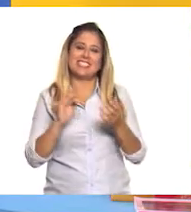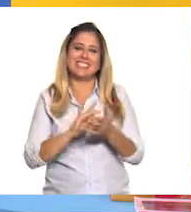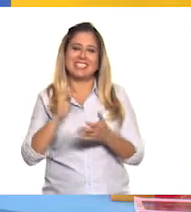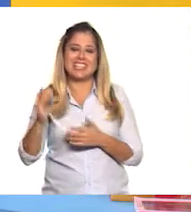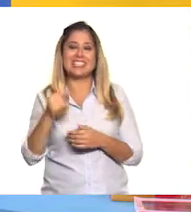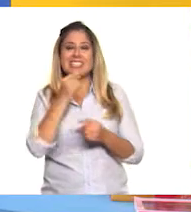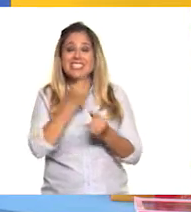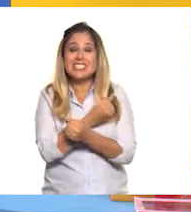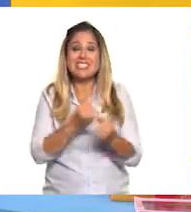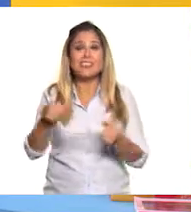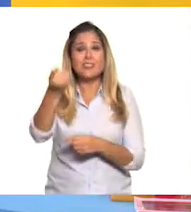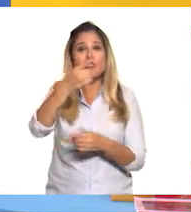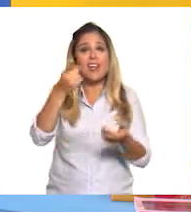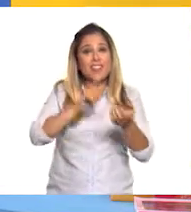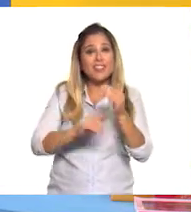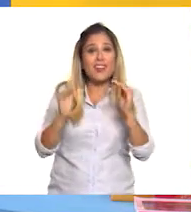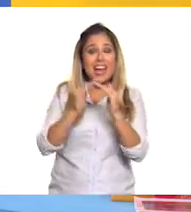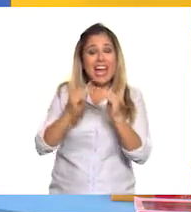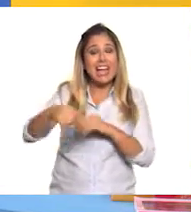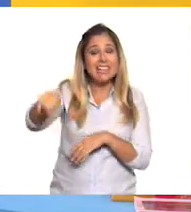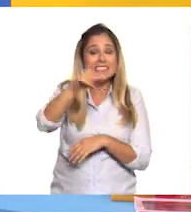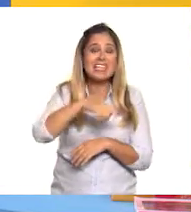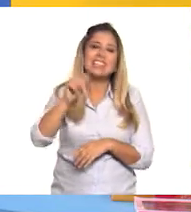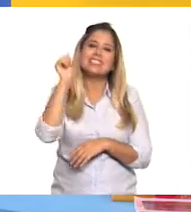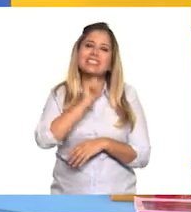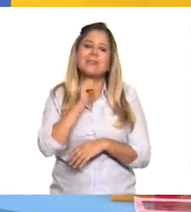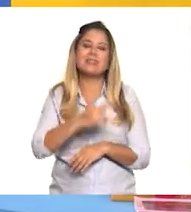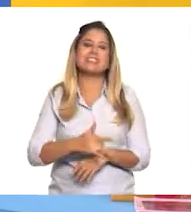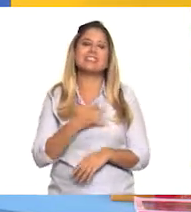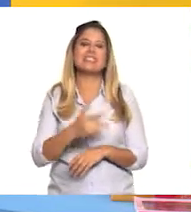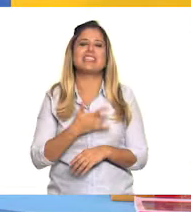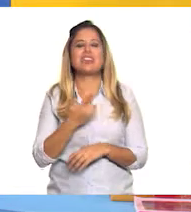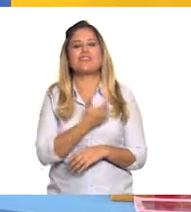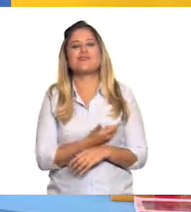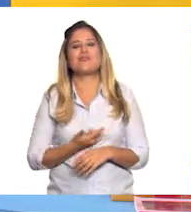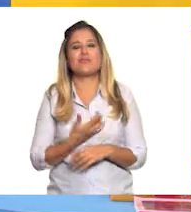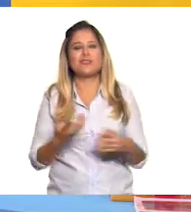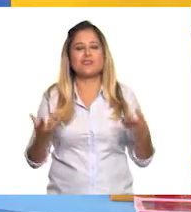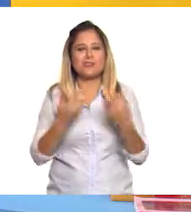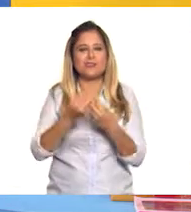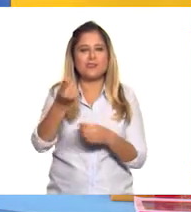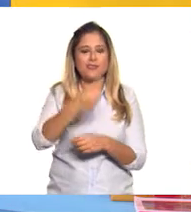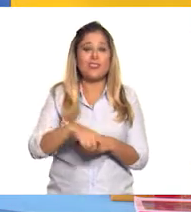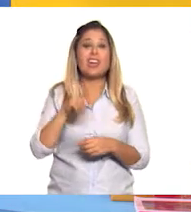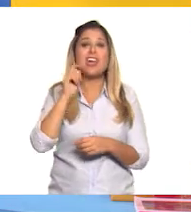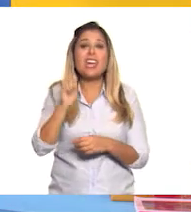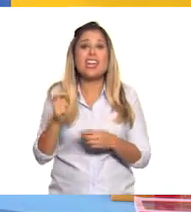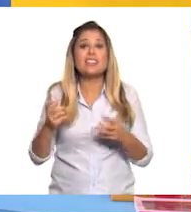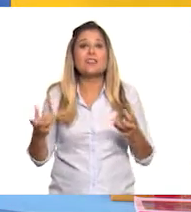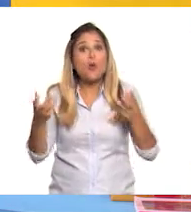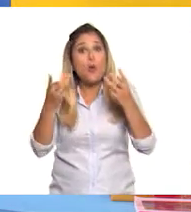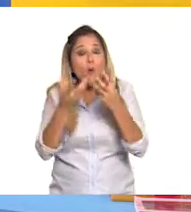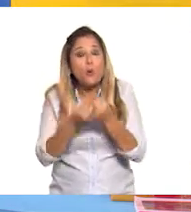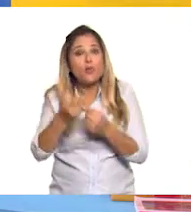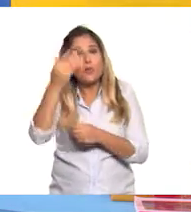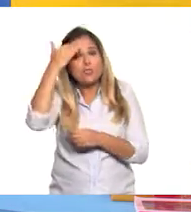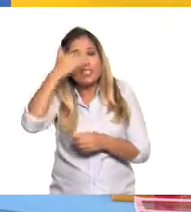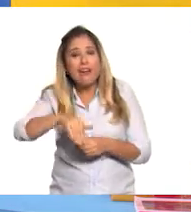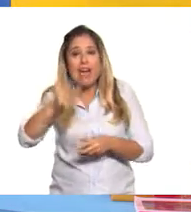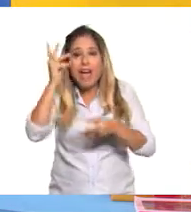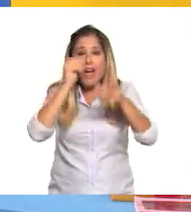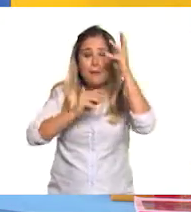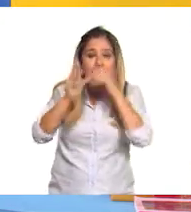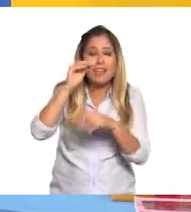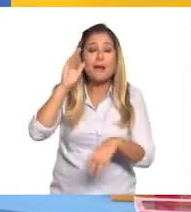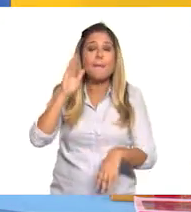Niños y niñas que están en casa, como siempre, muy complacido de estar con ustedes y ser parte de esta aventura que nos permite saber más